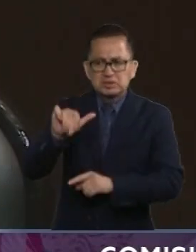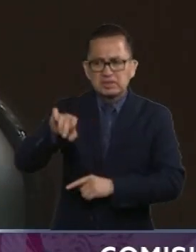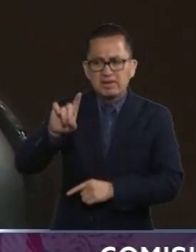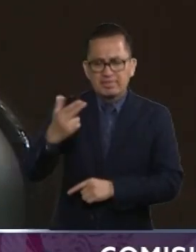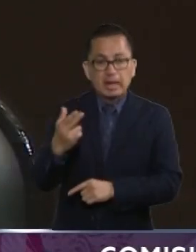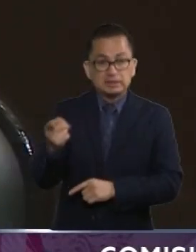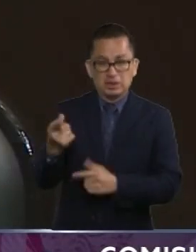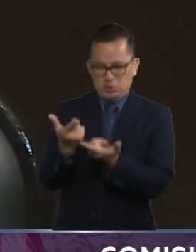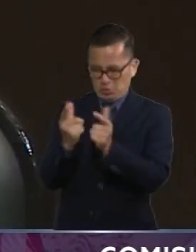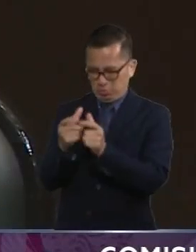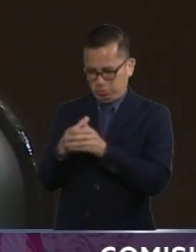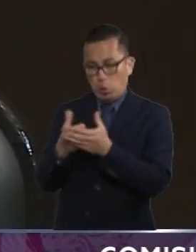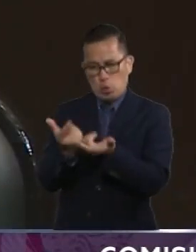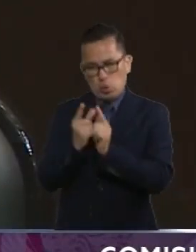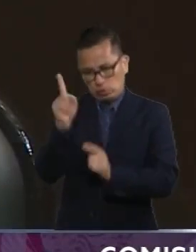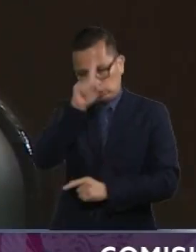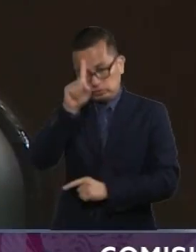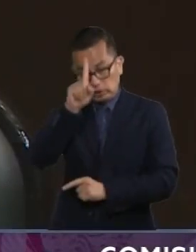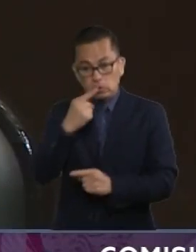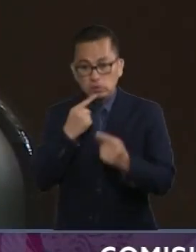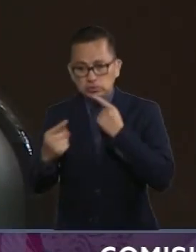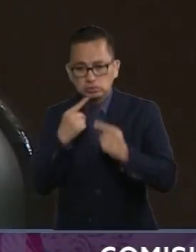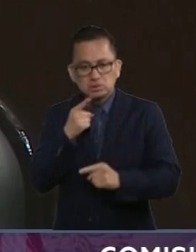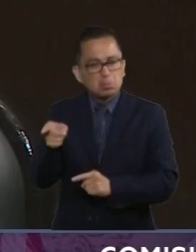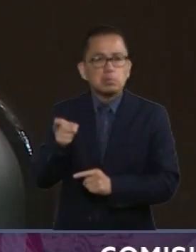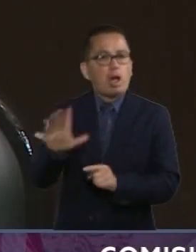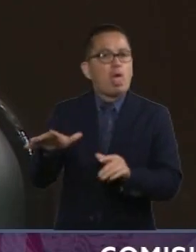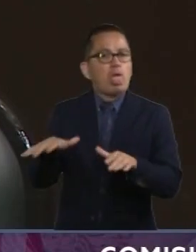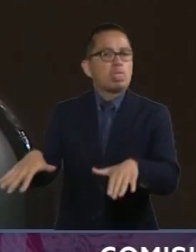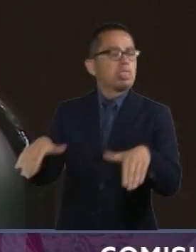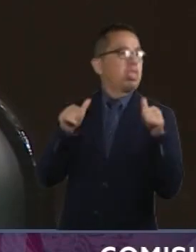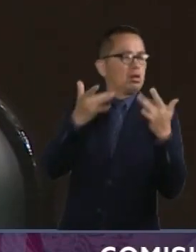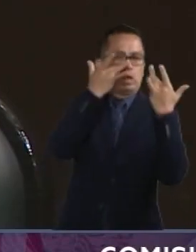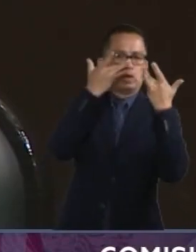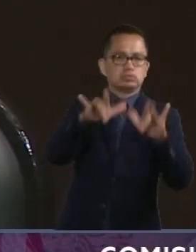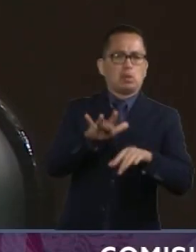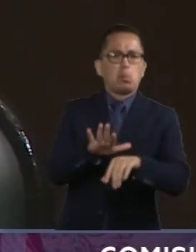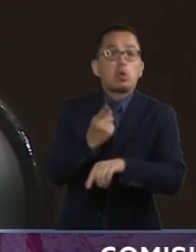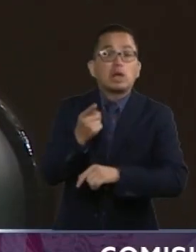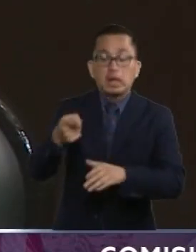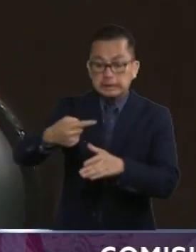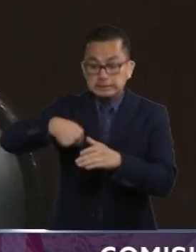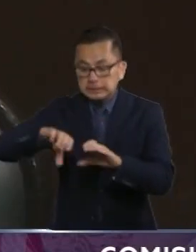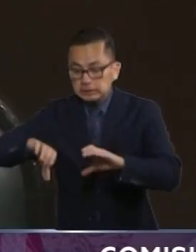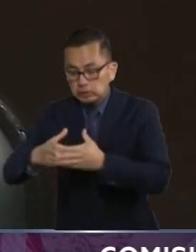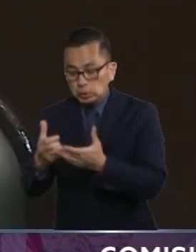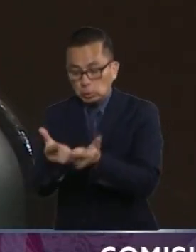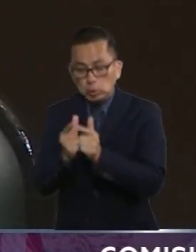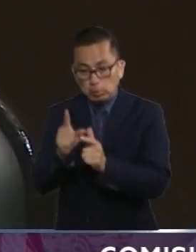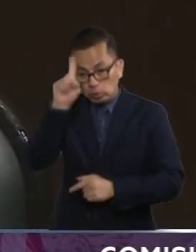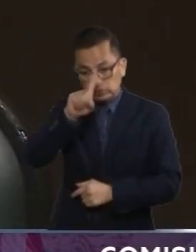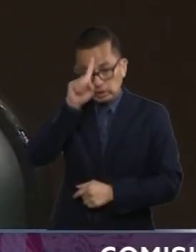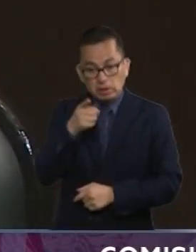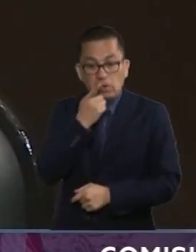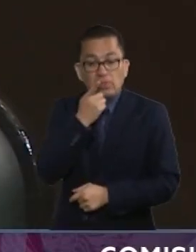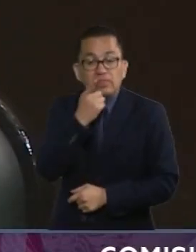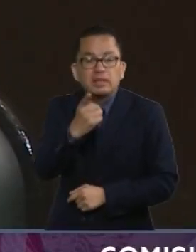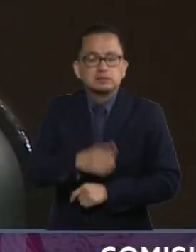consejo consultivo. Los exconsejeros acusaron que ese organismo, que debe ser autónomo, pareciera